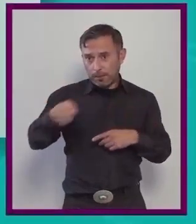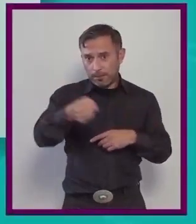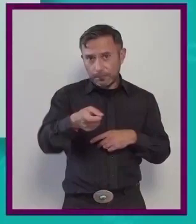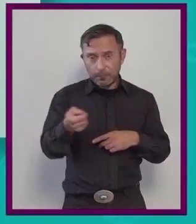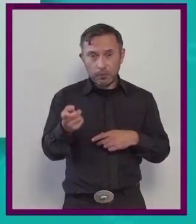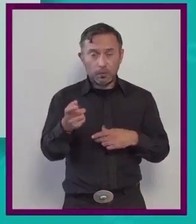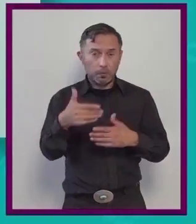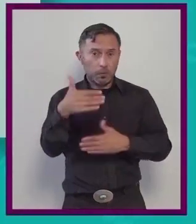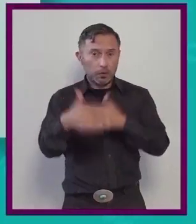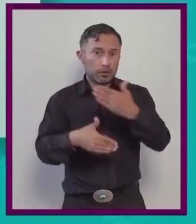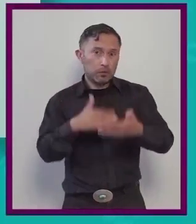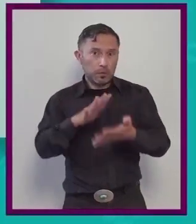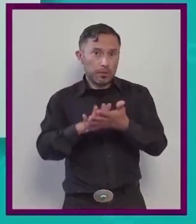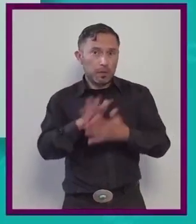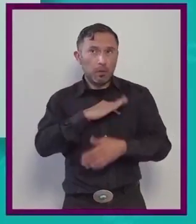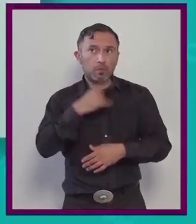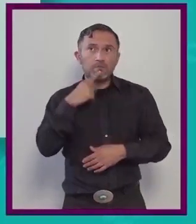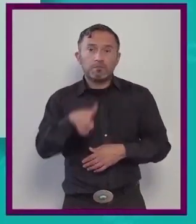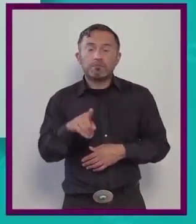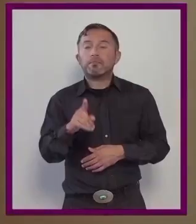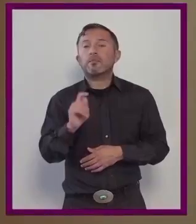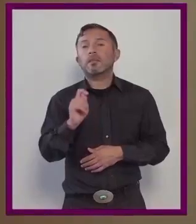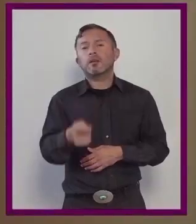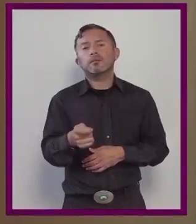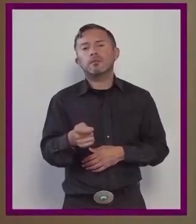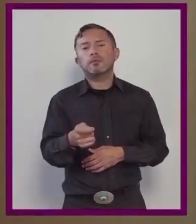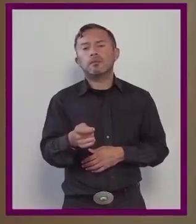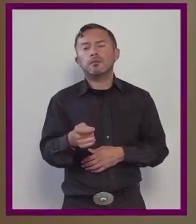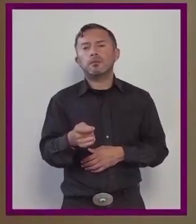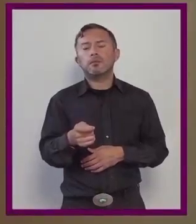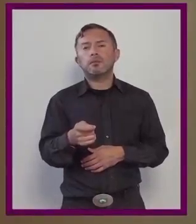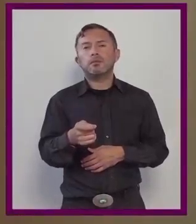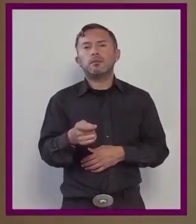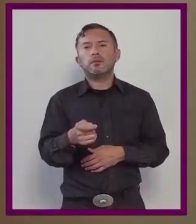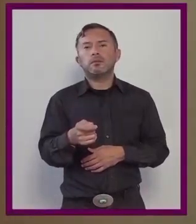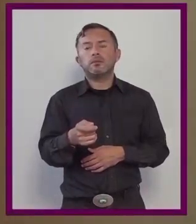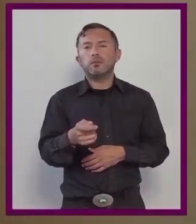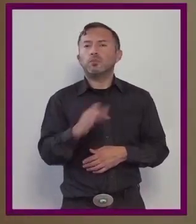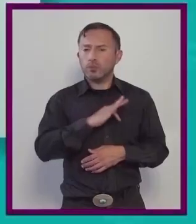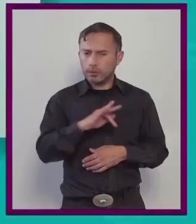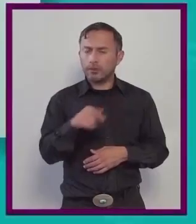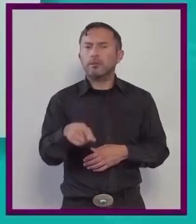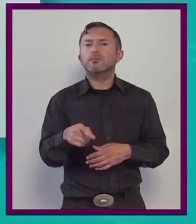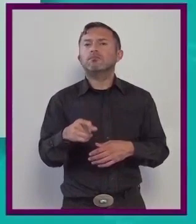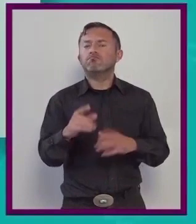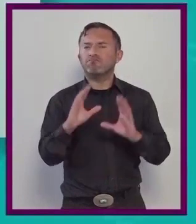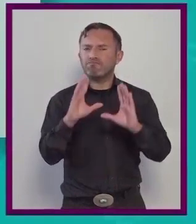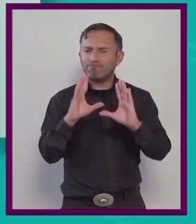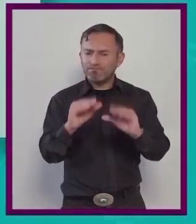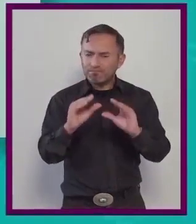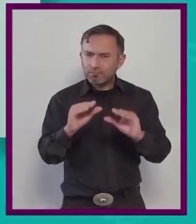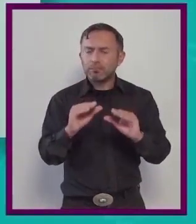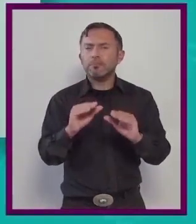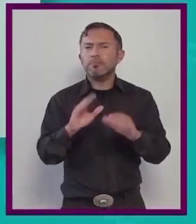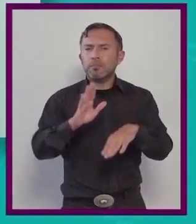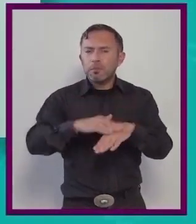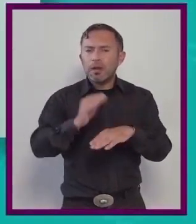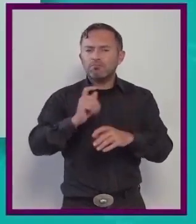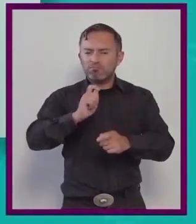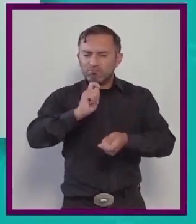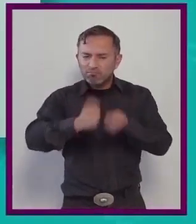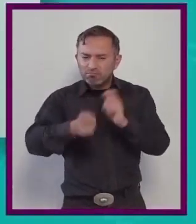de una persona que se encuentra sujeta a un proceso penal, sobre todo que se siga llevando a cabo